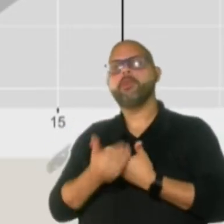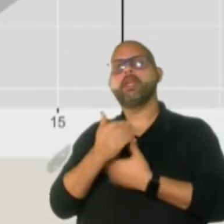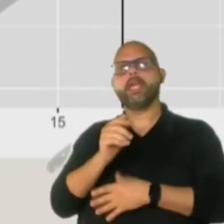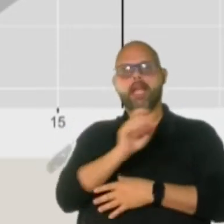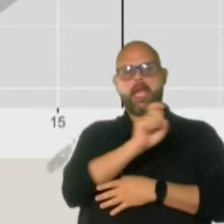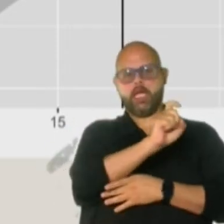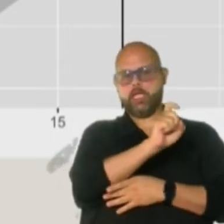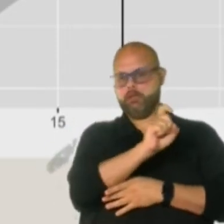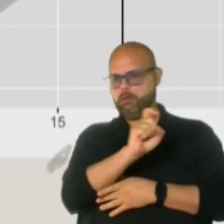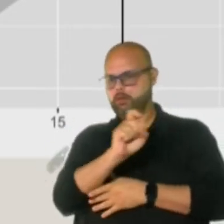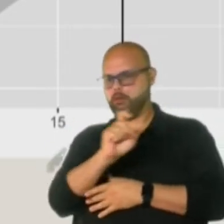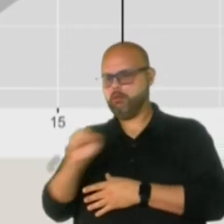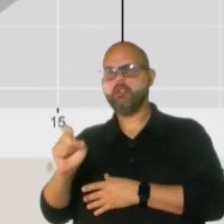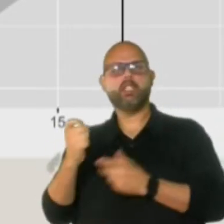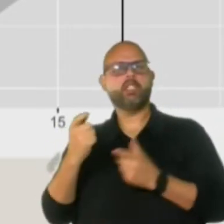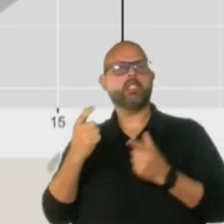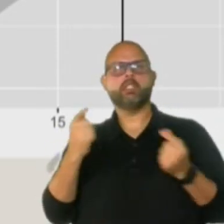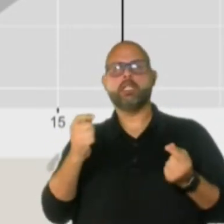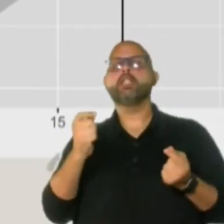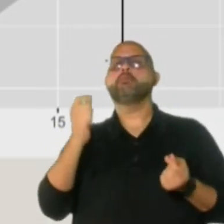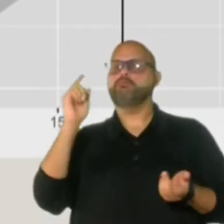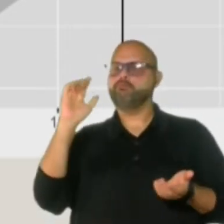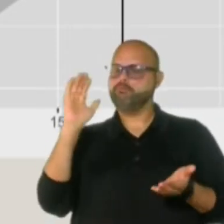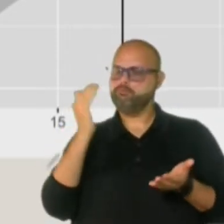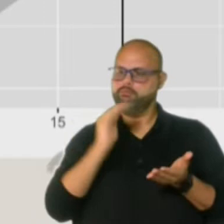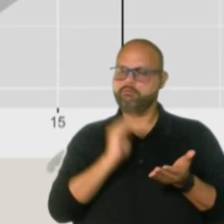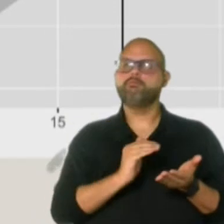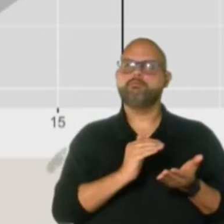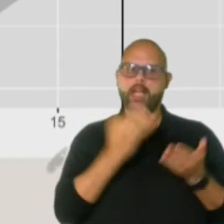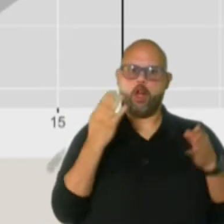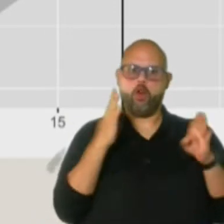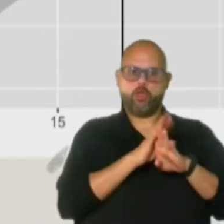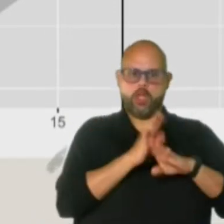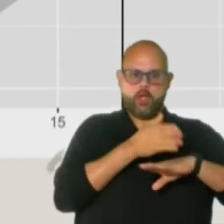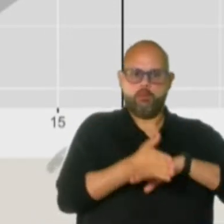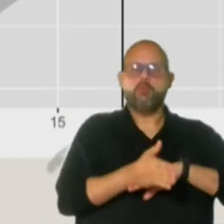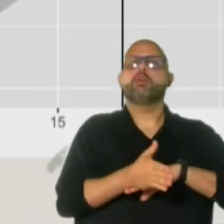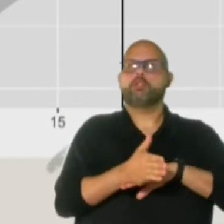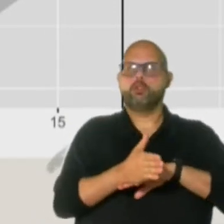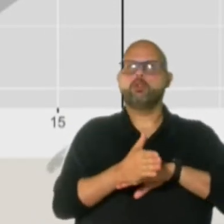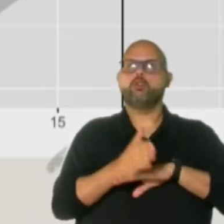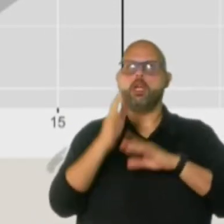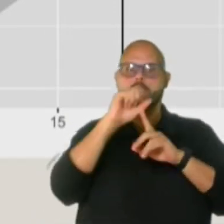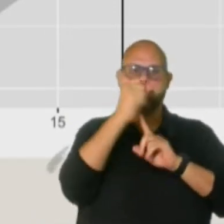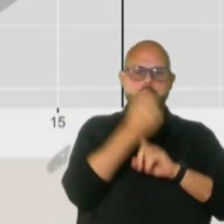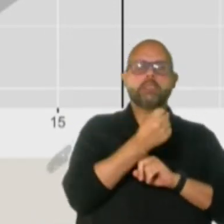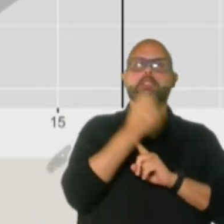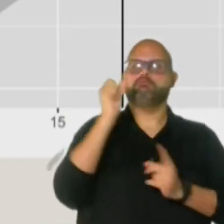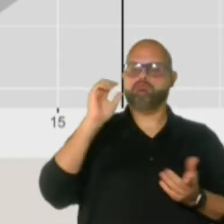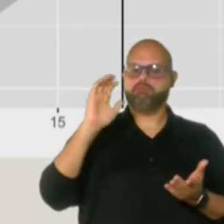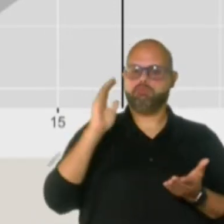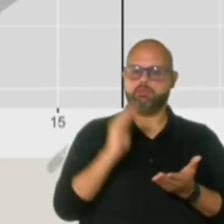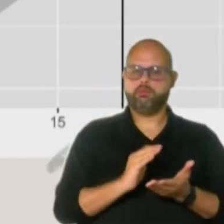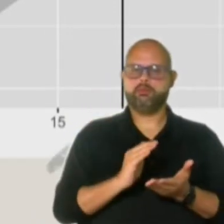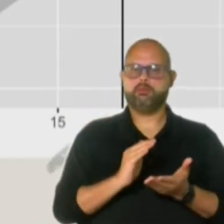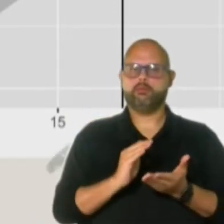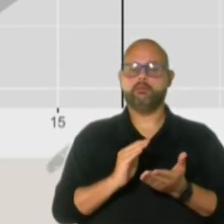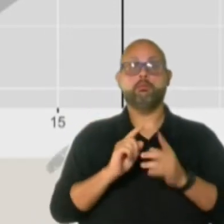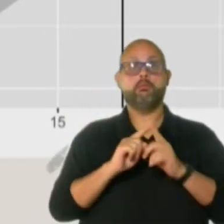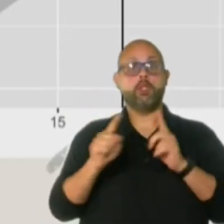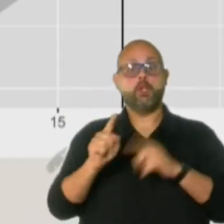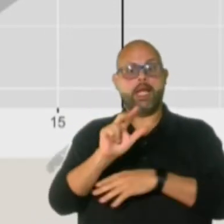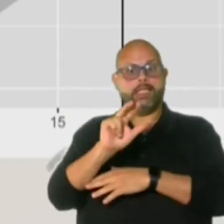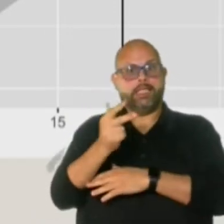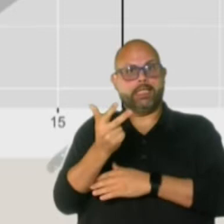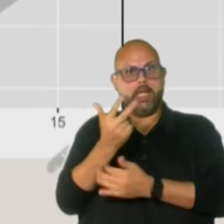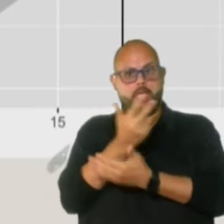va disminuyendo. Después del lockdown disminuyen los casos. Sin embargo, a partir de la tercera